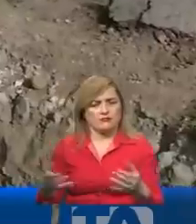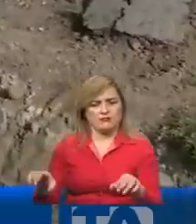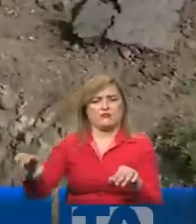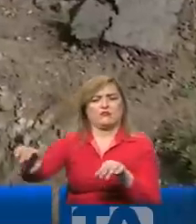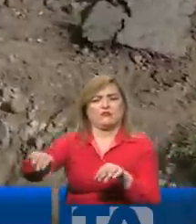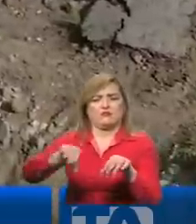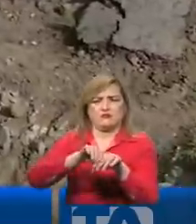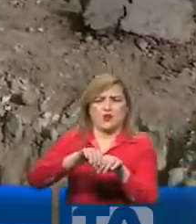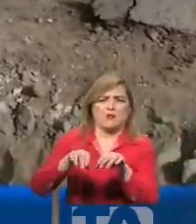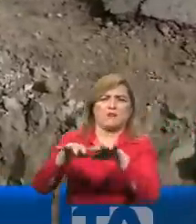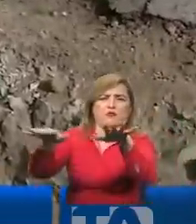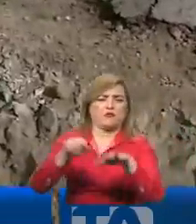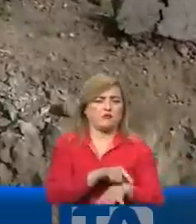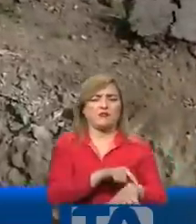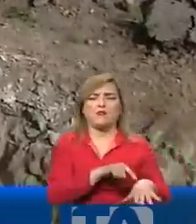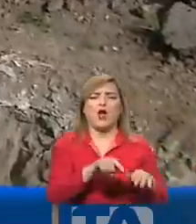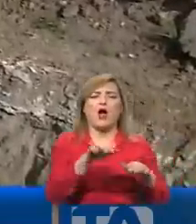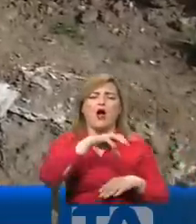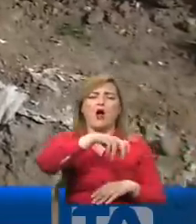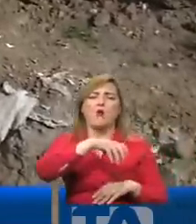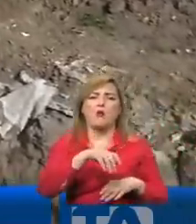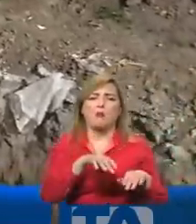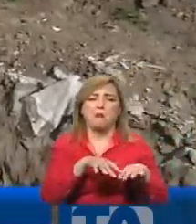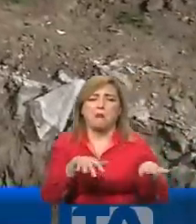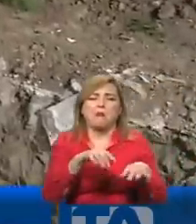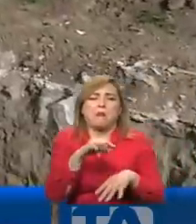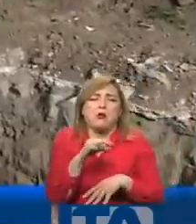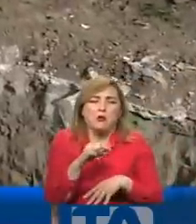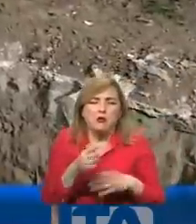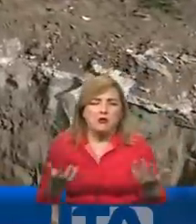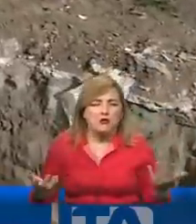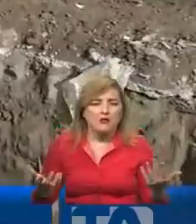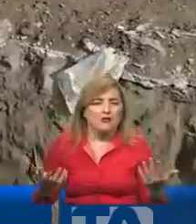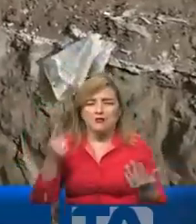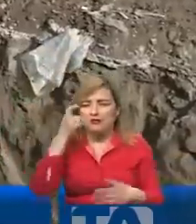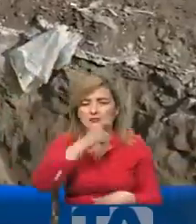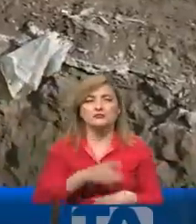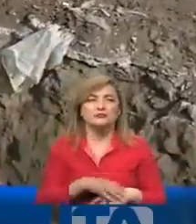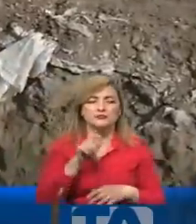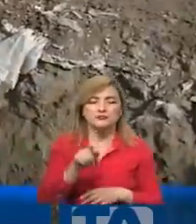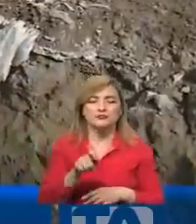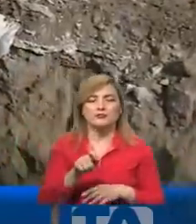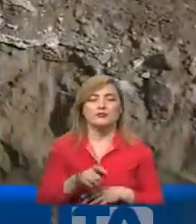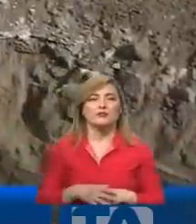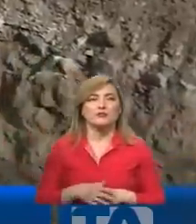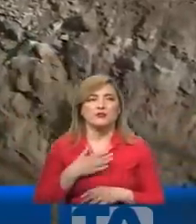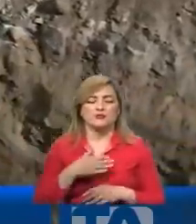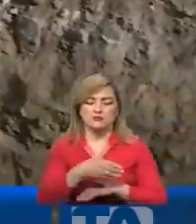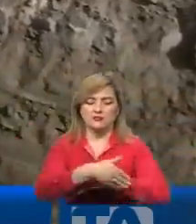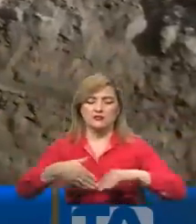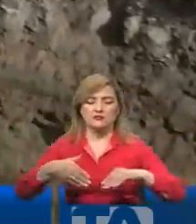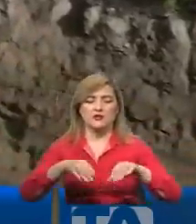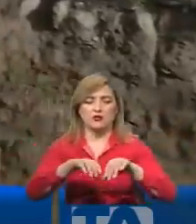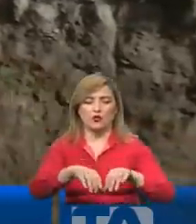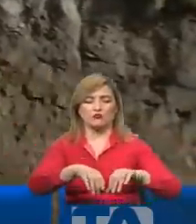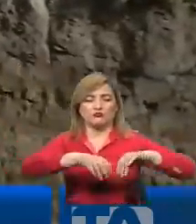cuando el agua, el servicio básico que nosotros aquí tenemos es muy precario. En realidad lo que buscamos y lo que requerimos es la restitución de nuestra calle para